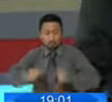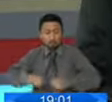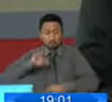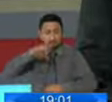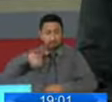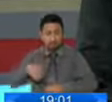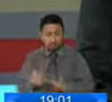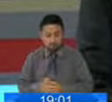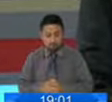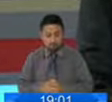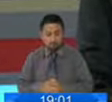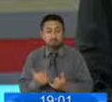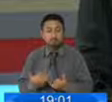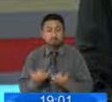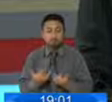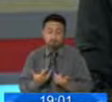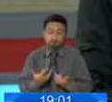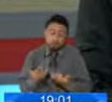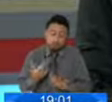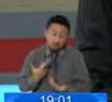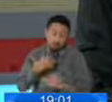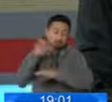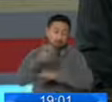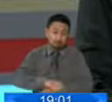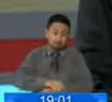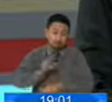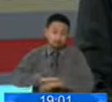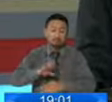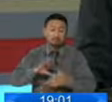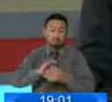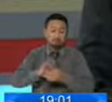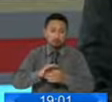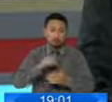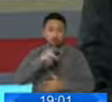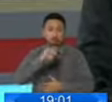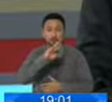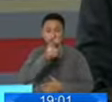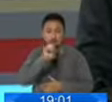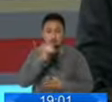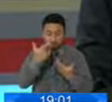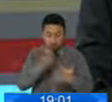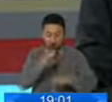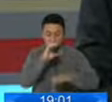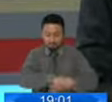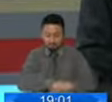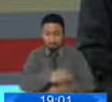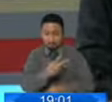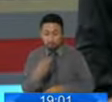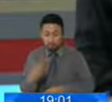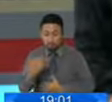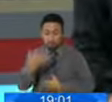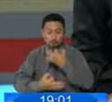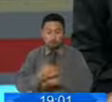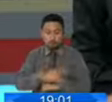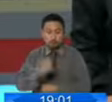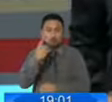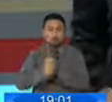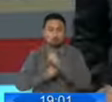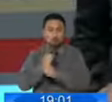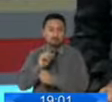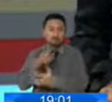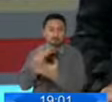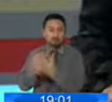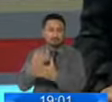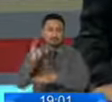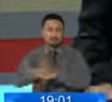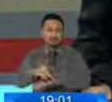la detención de su compañero Gerardo Portillo. Ambos fueron sentenciados a un año de reclusión por perjurio y falso testimonio